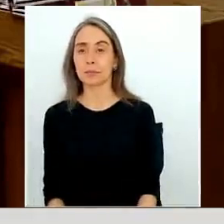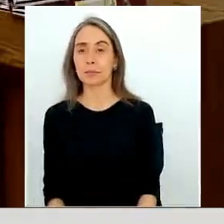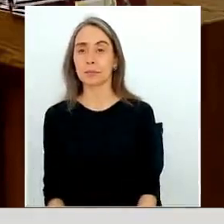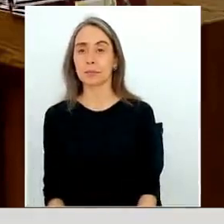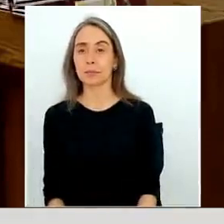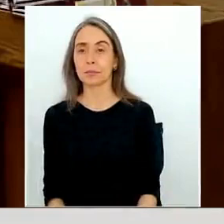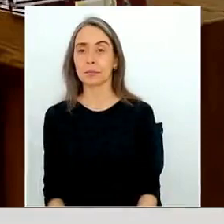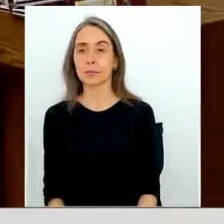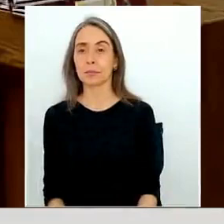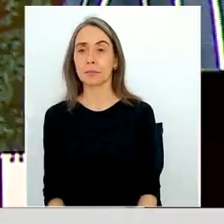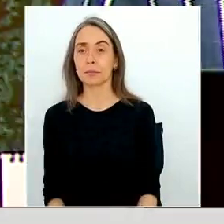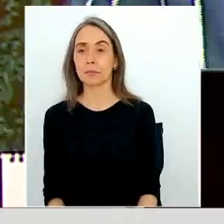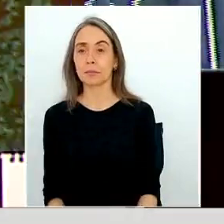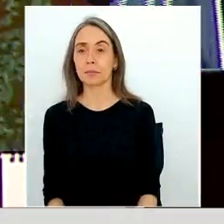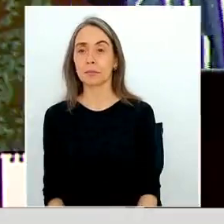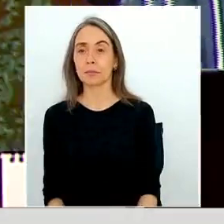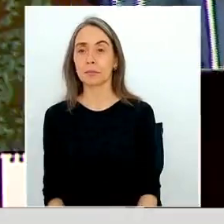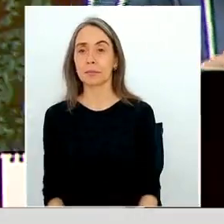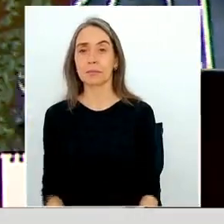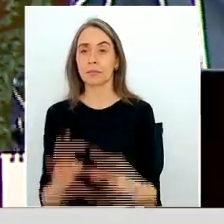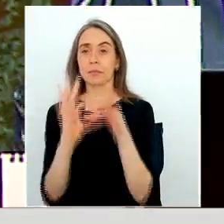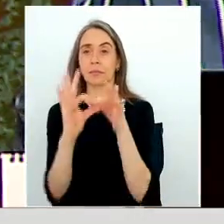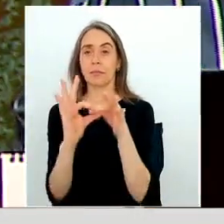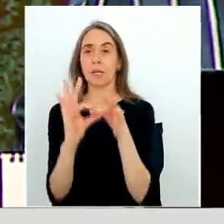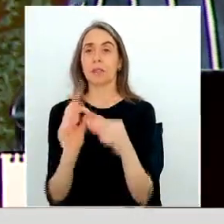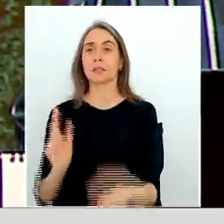presidente Gracias señor